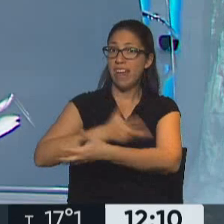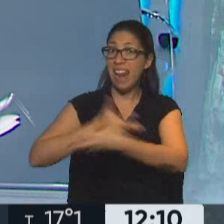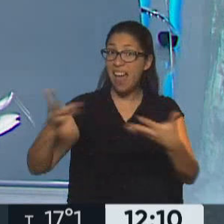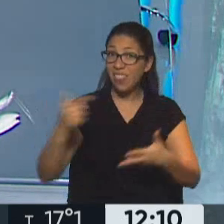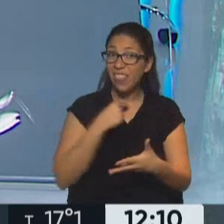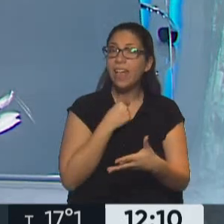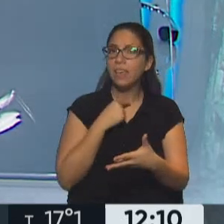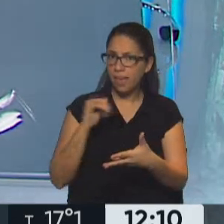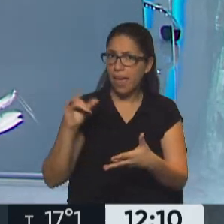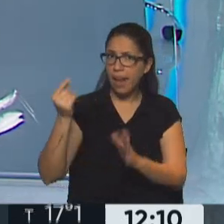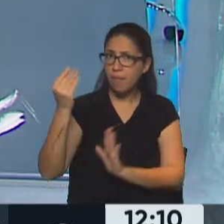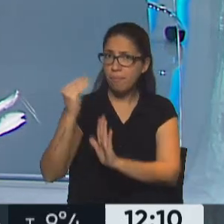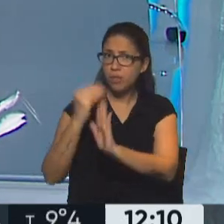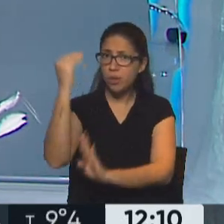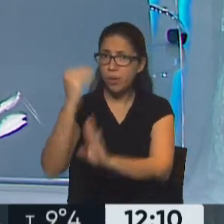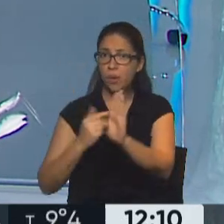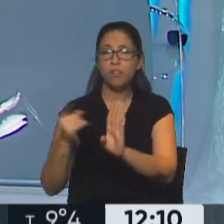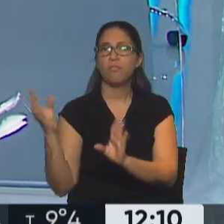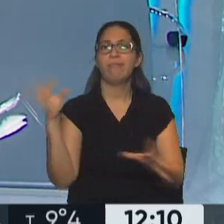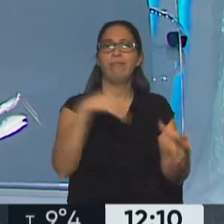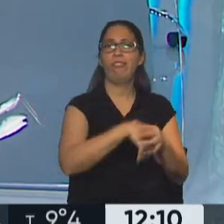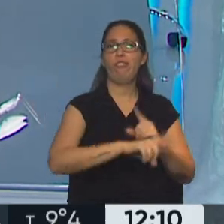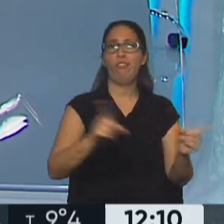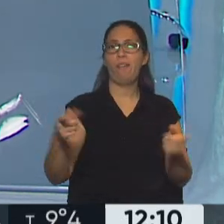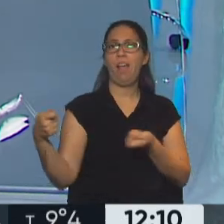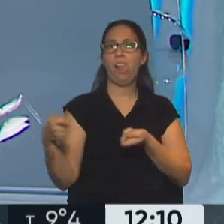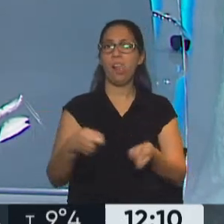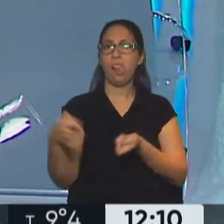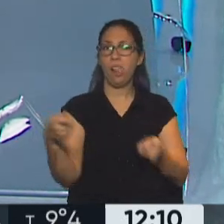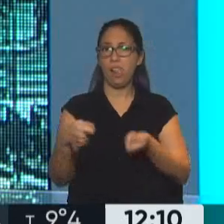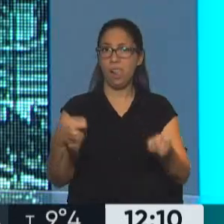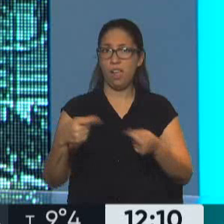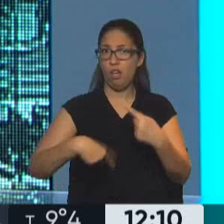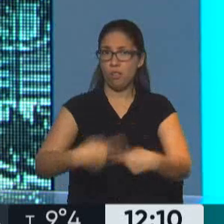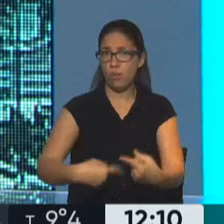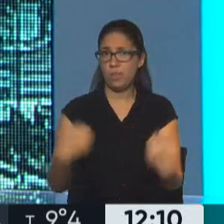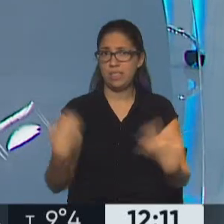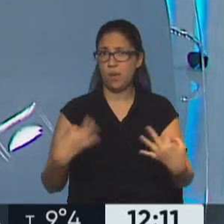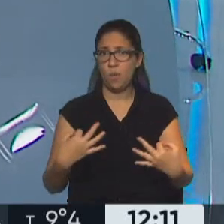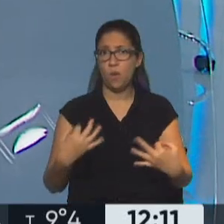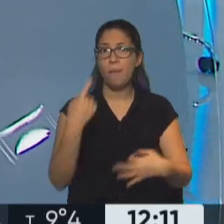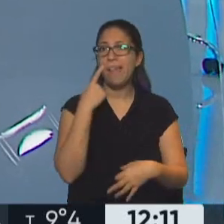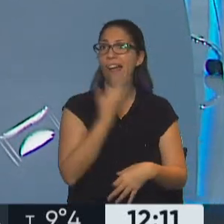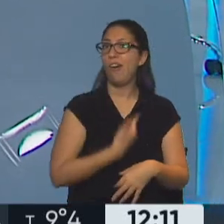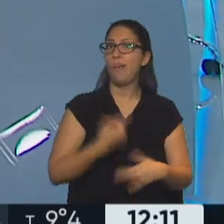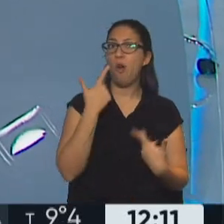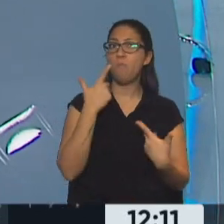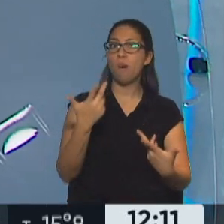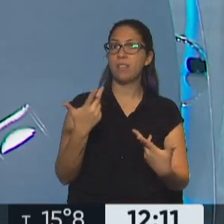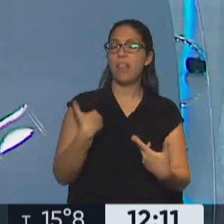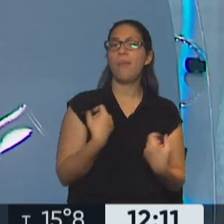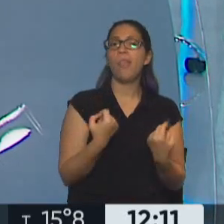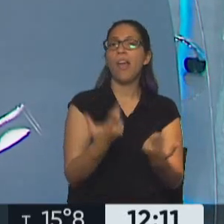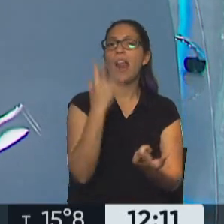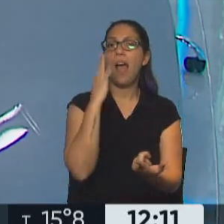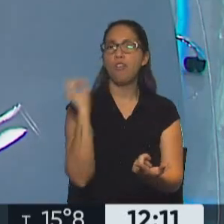una devaluación, y no van a entrar, van a seguir presionando, porque es más, van a decir, mira cómo el gobierno muestra una debilidad y tiene que entregar algo,